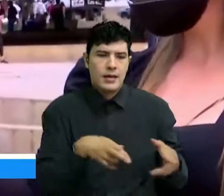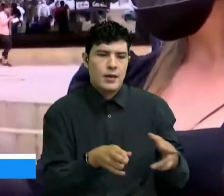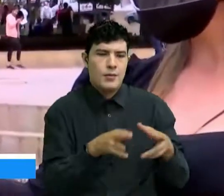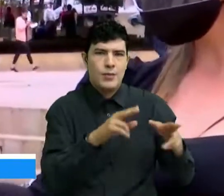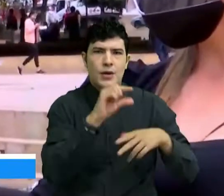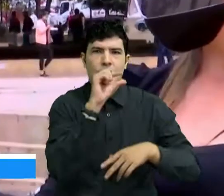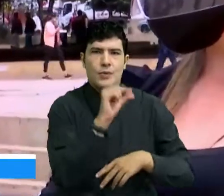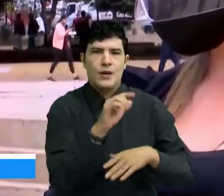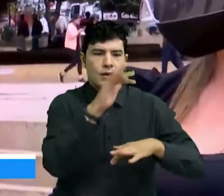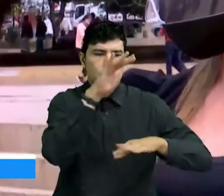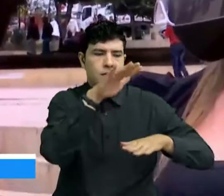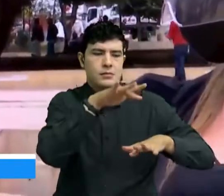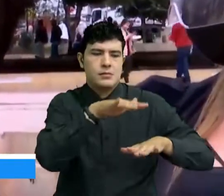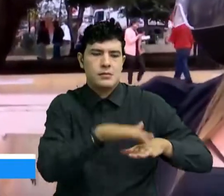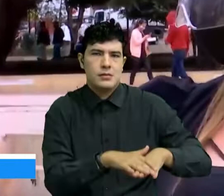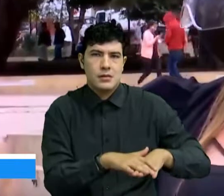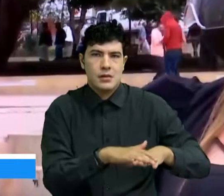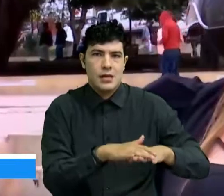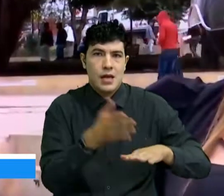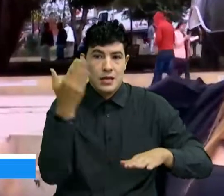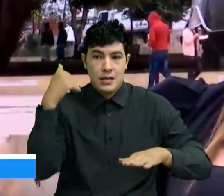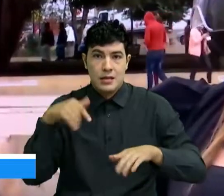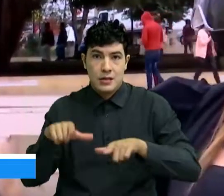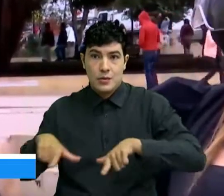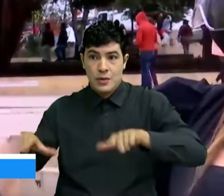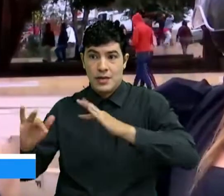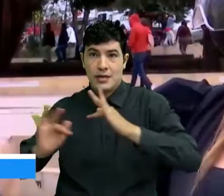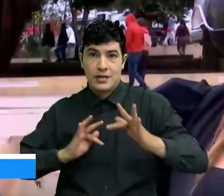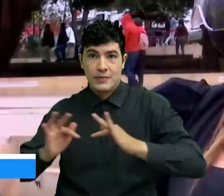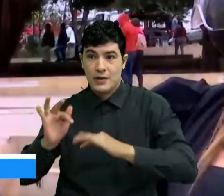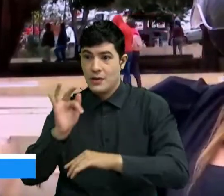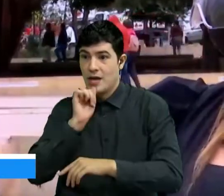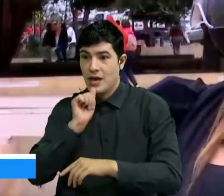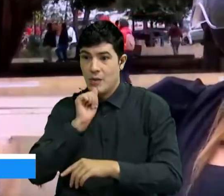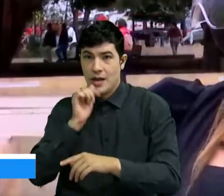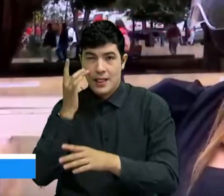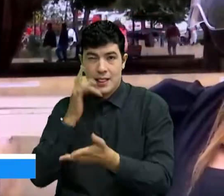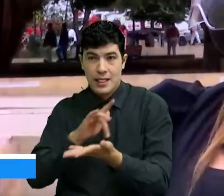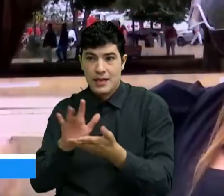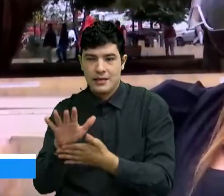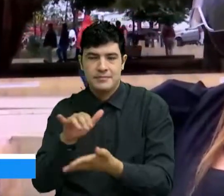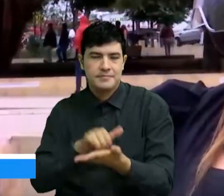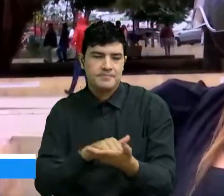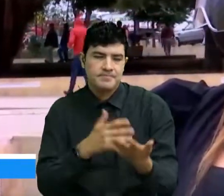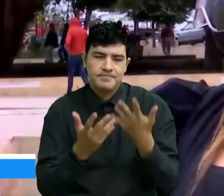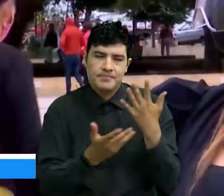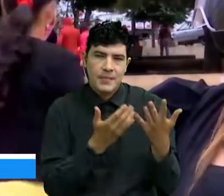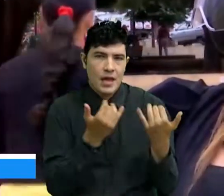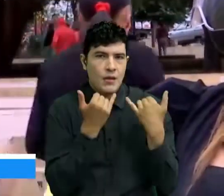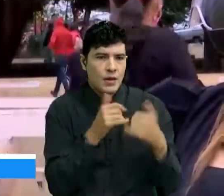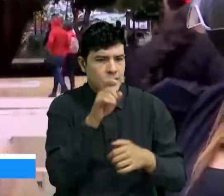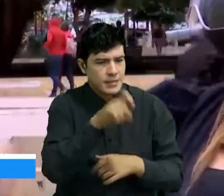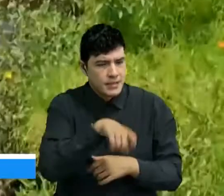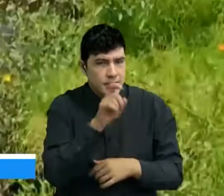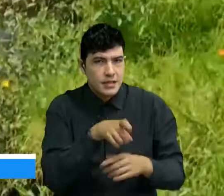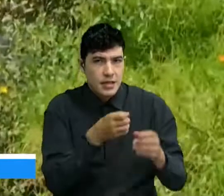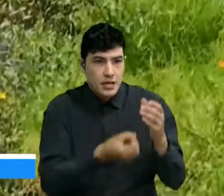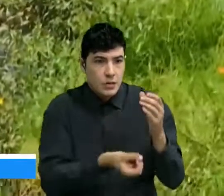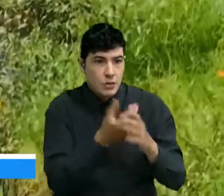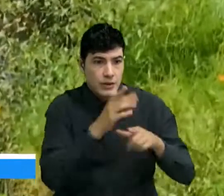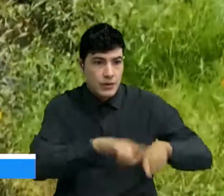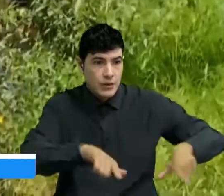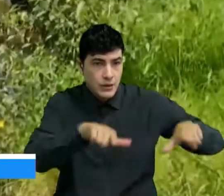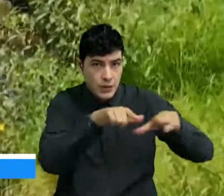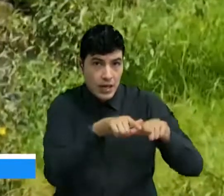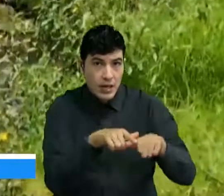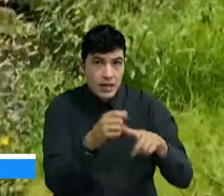planta de Cariongo, y se le ha planteado al señor gerente y a la junta directiva hacer una nueva planta en el sector de